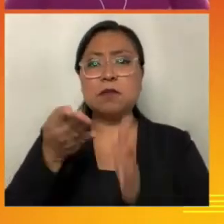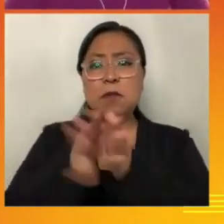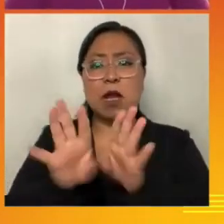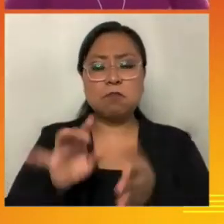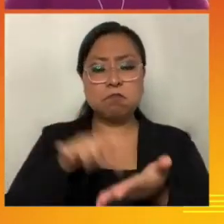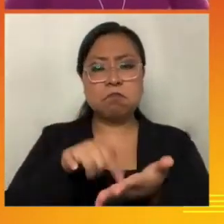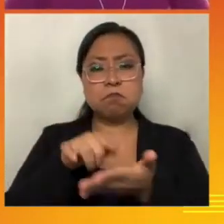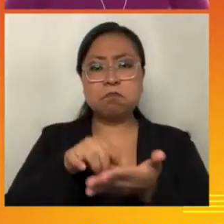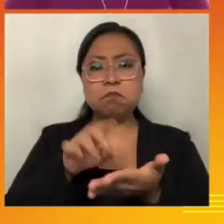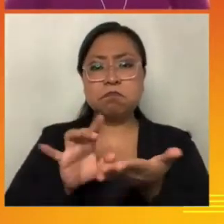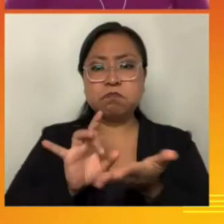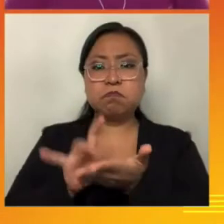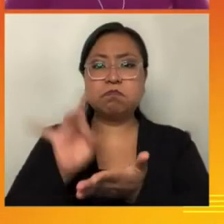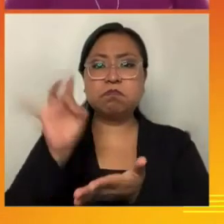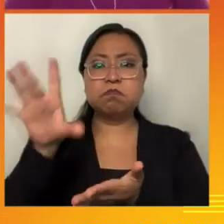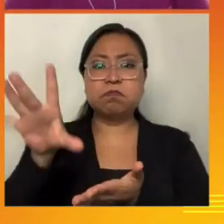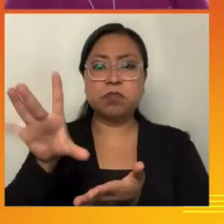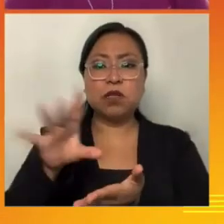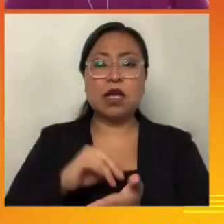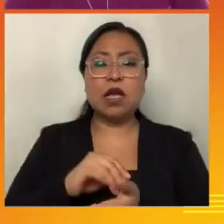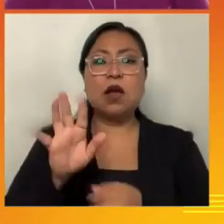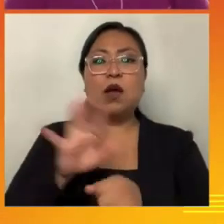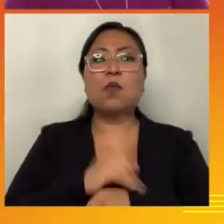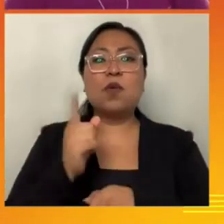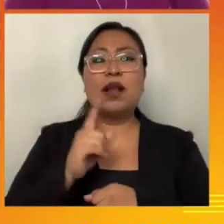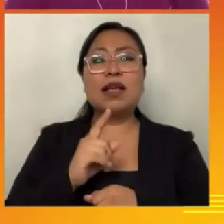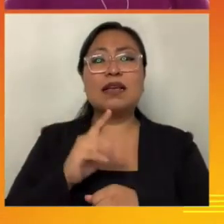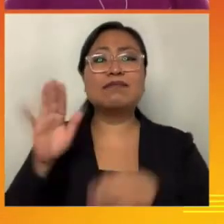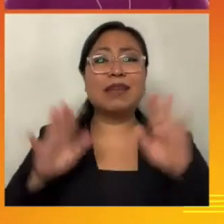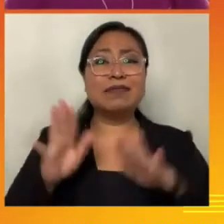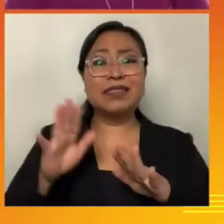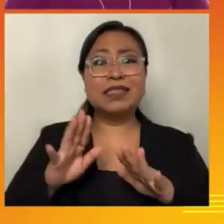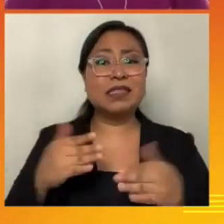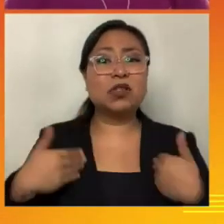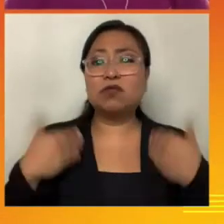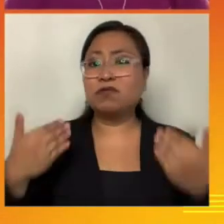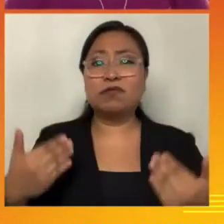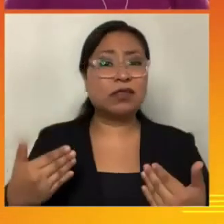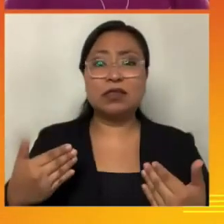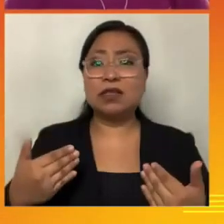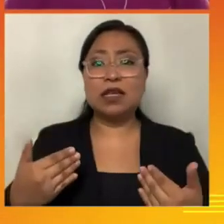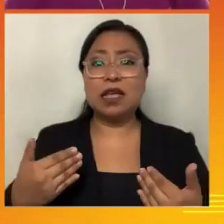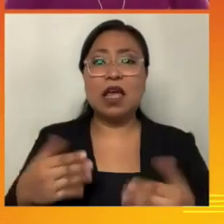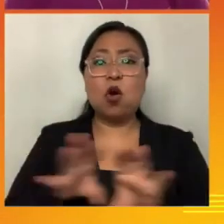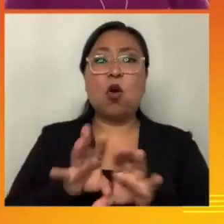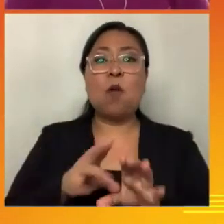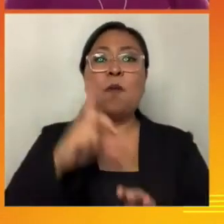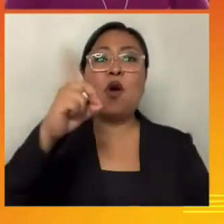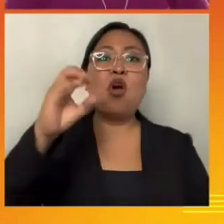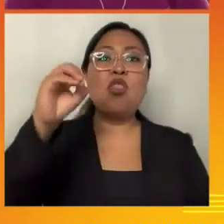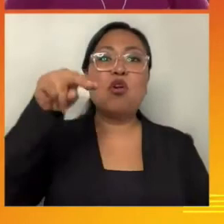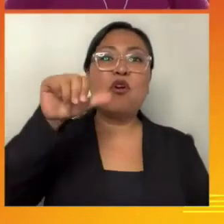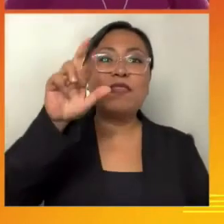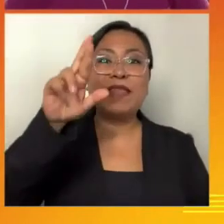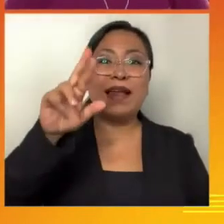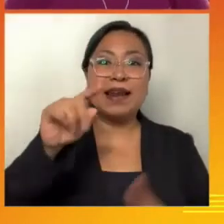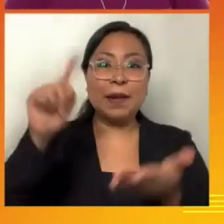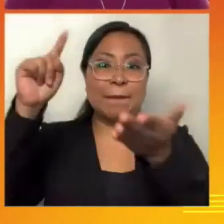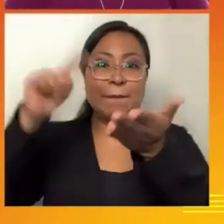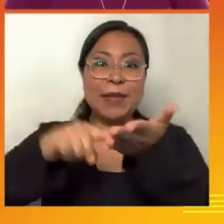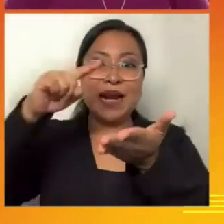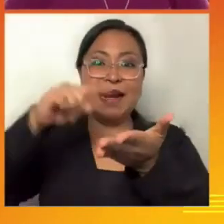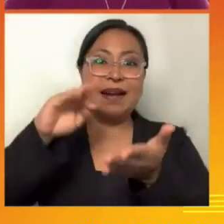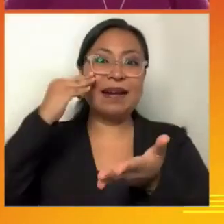hay desconfianza en un botón de donar o en redes sociales